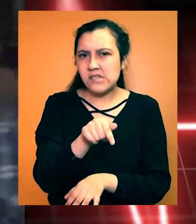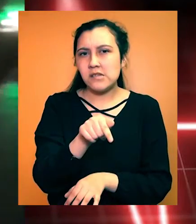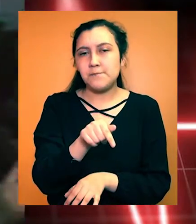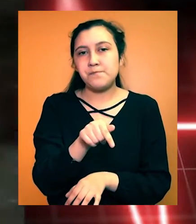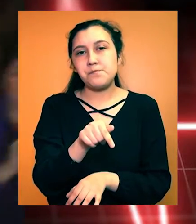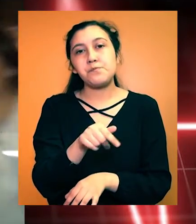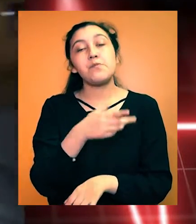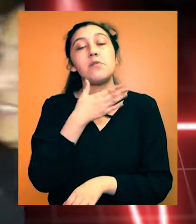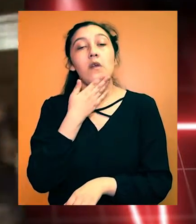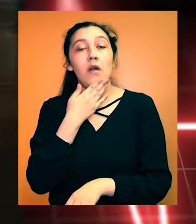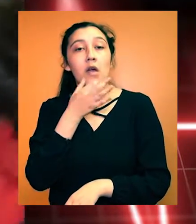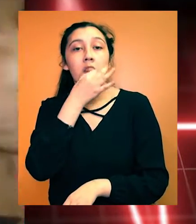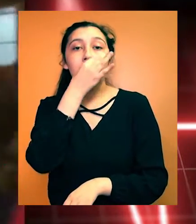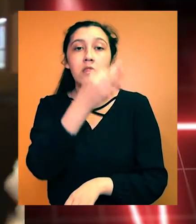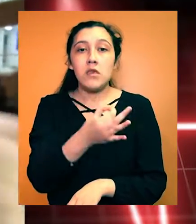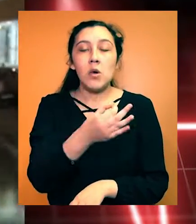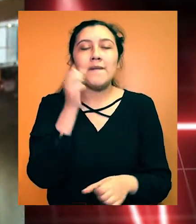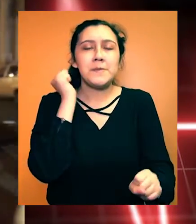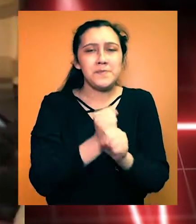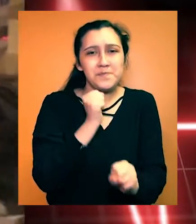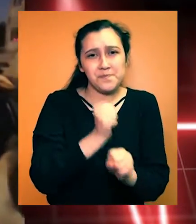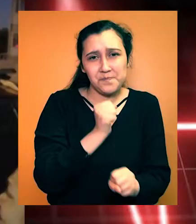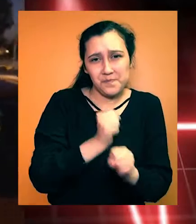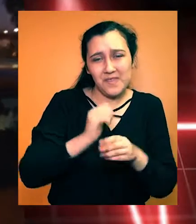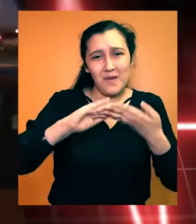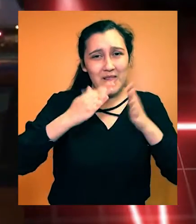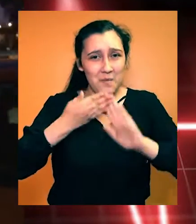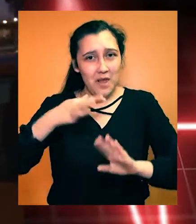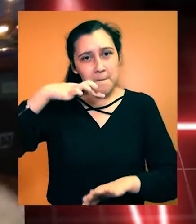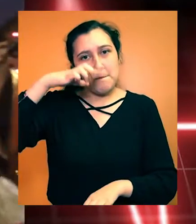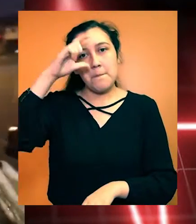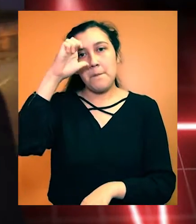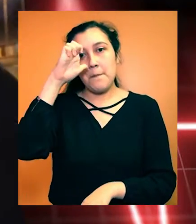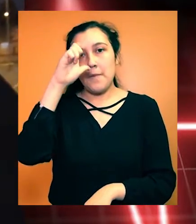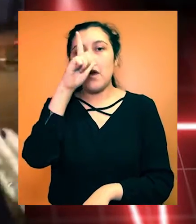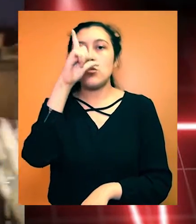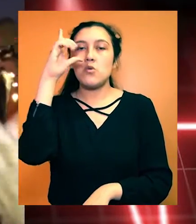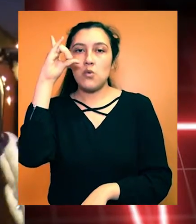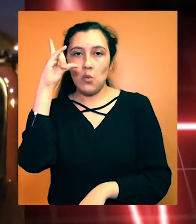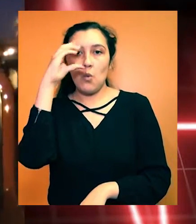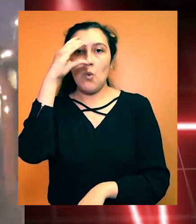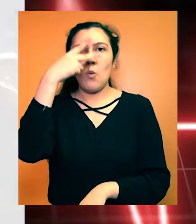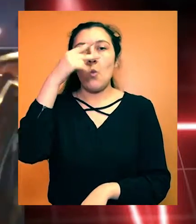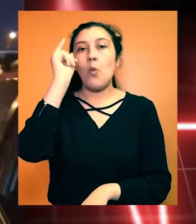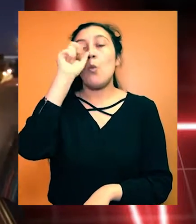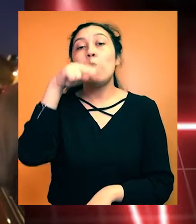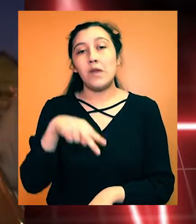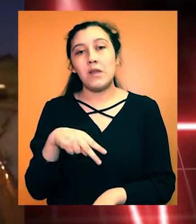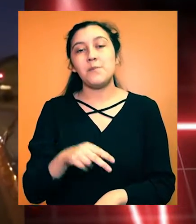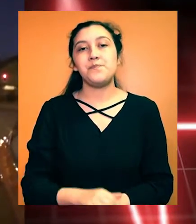El extranjero agregó que apelará a la sentencia y que continuará trabajando con la comunidad de Peyúguin y otras comunas en la provincia de Llanquihue.